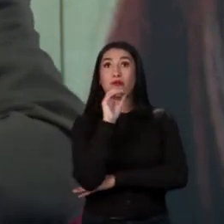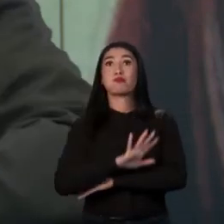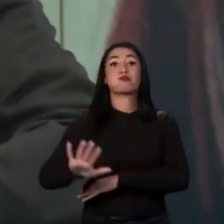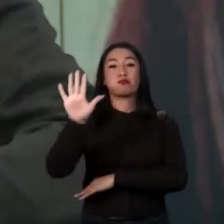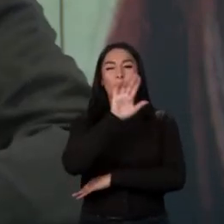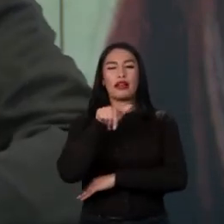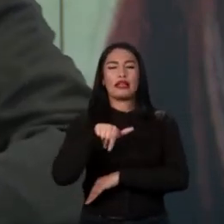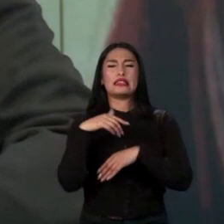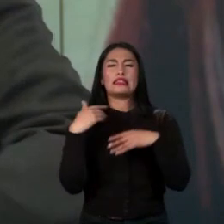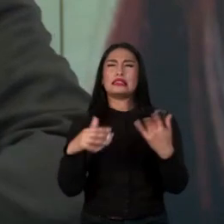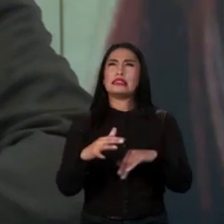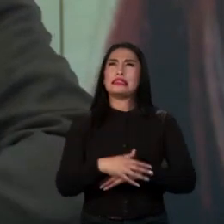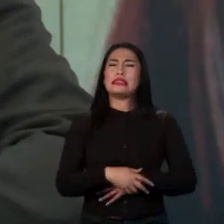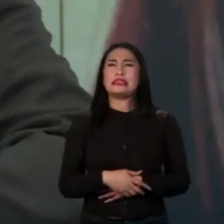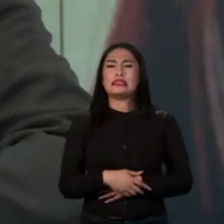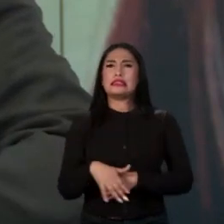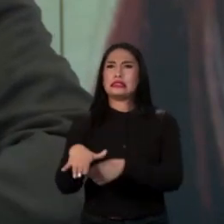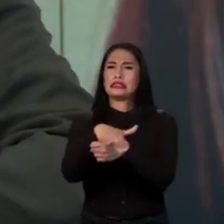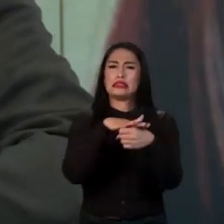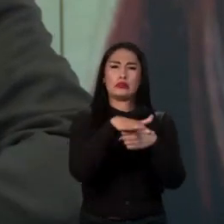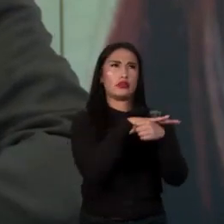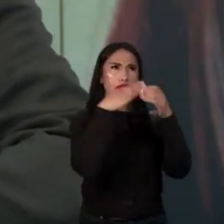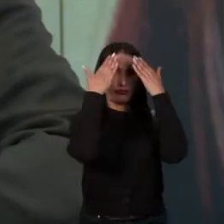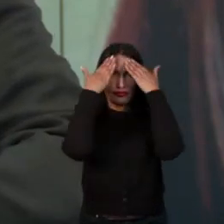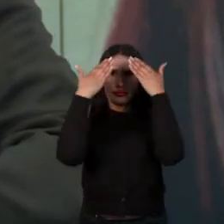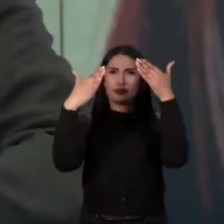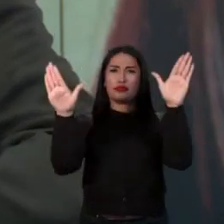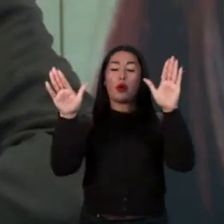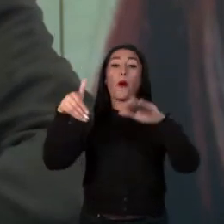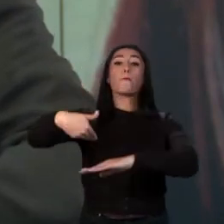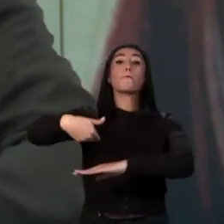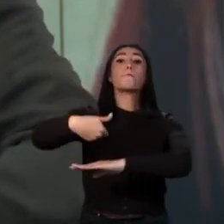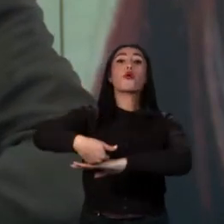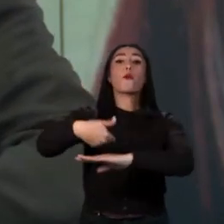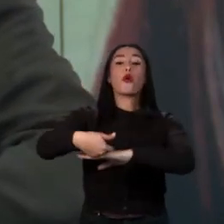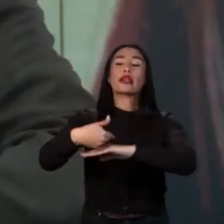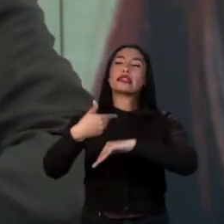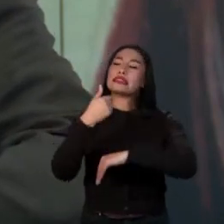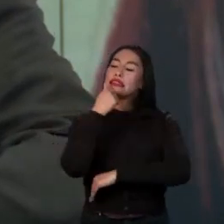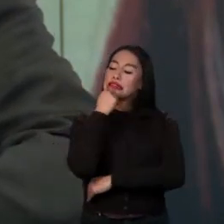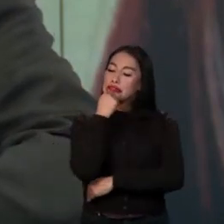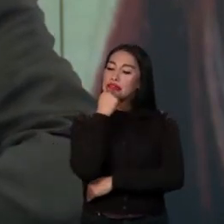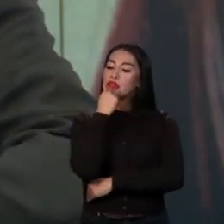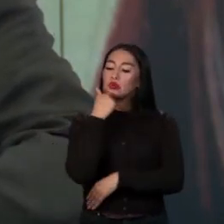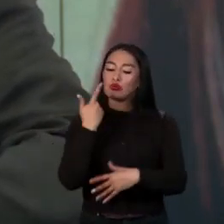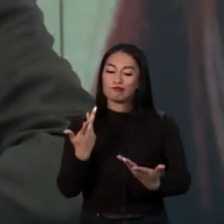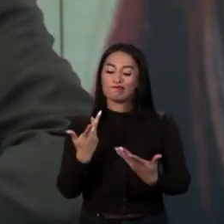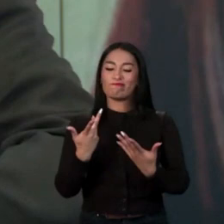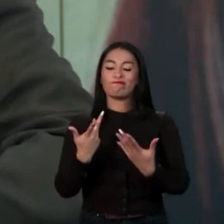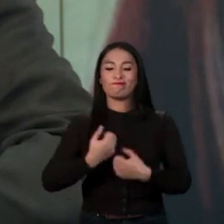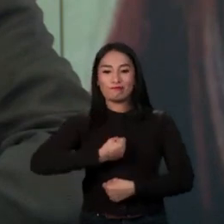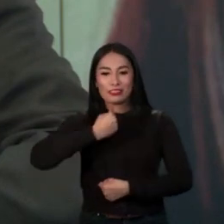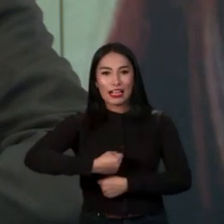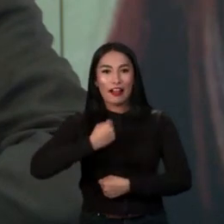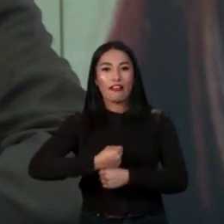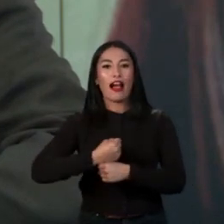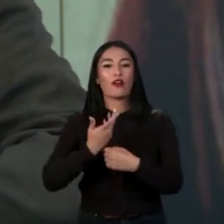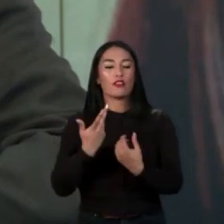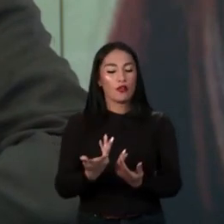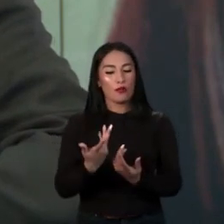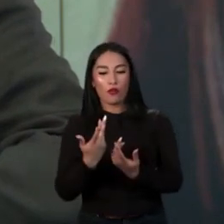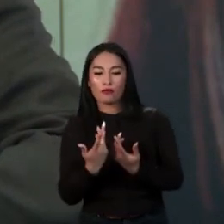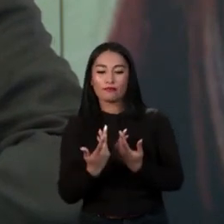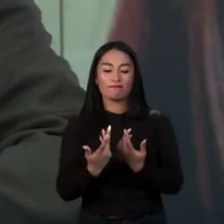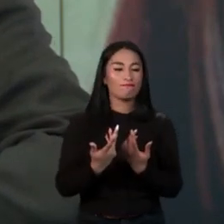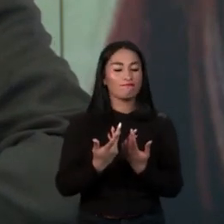este panorama amplio nos propone un ejercicio de poderlo leer en contexto y darle un